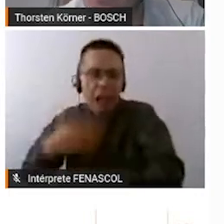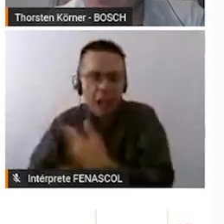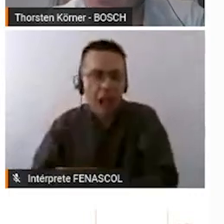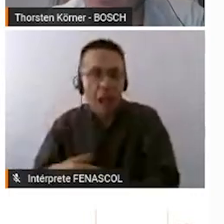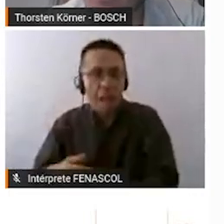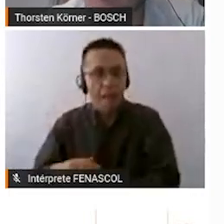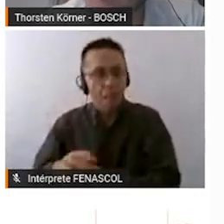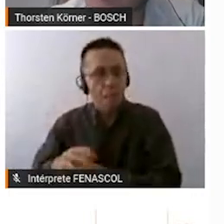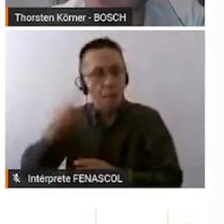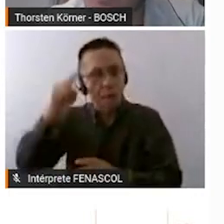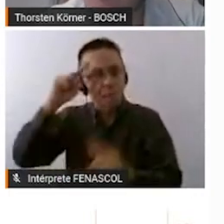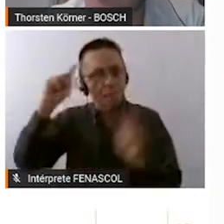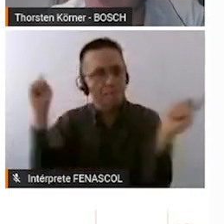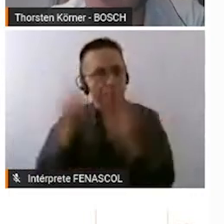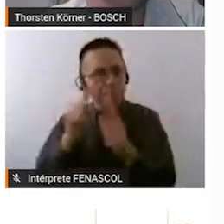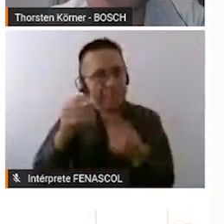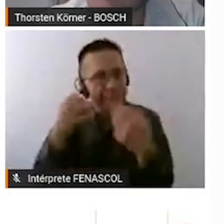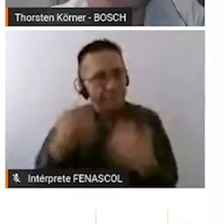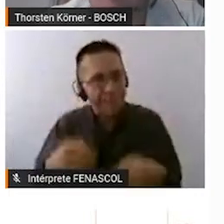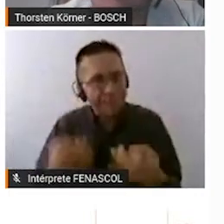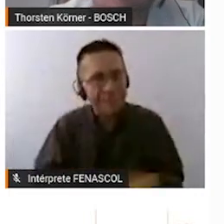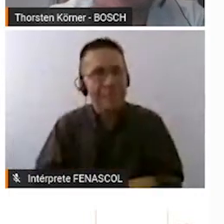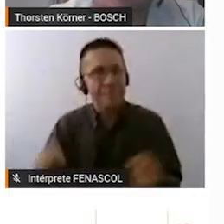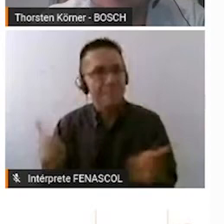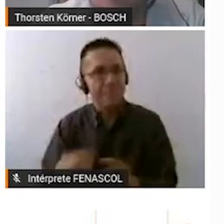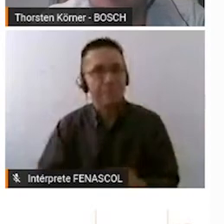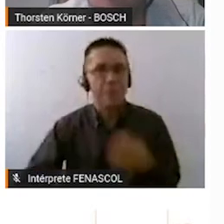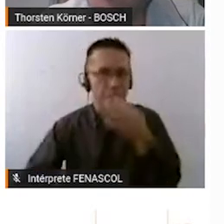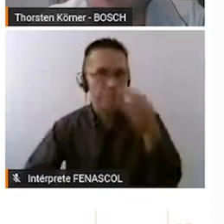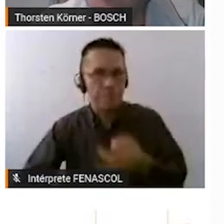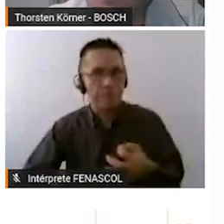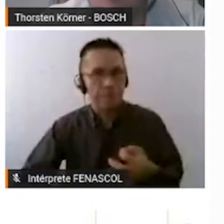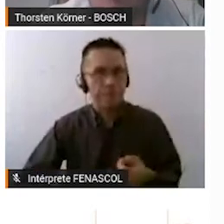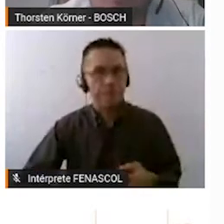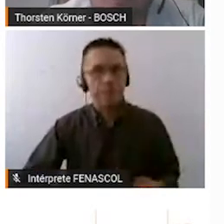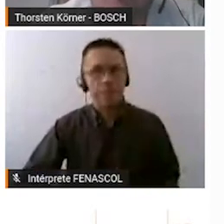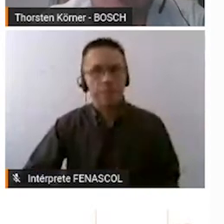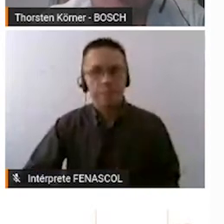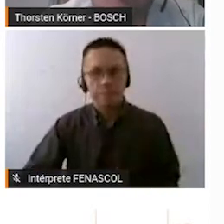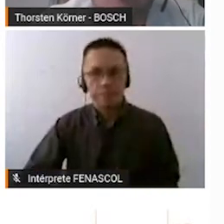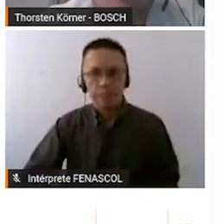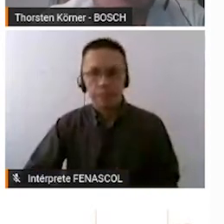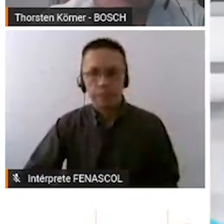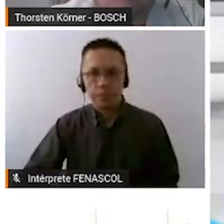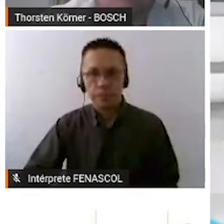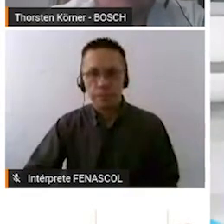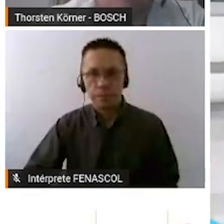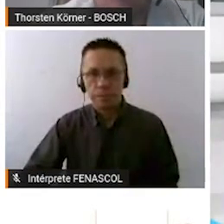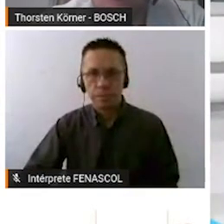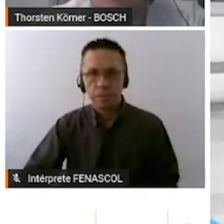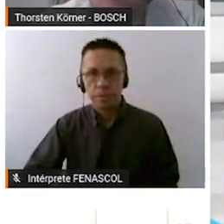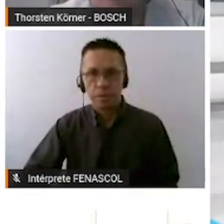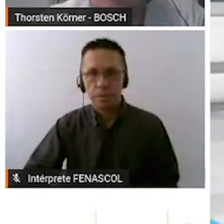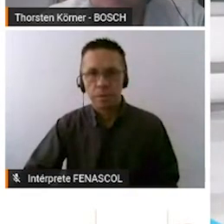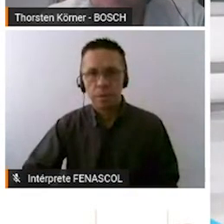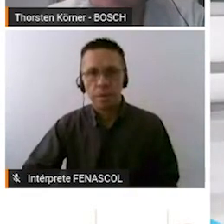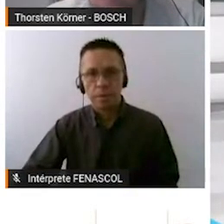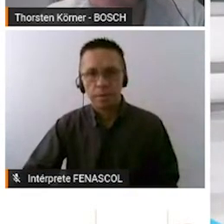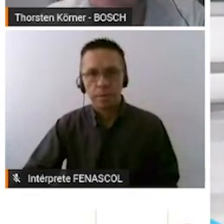donde realmente ocurre la verdadera revolución industrial.